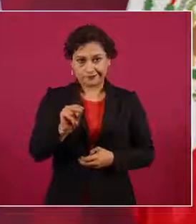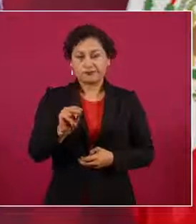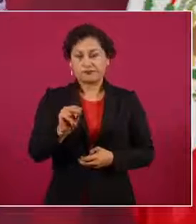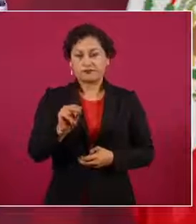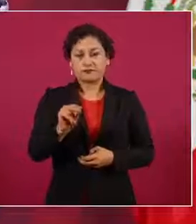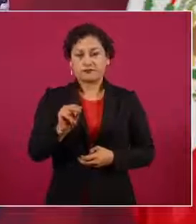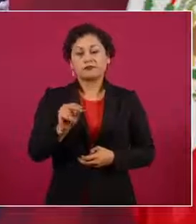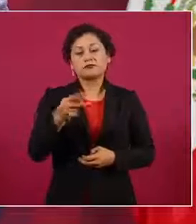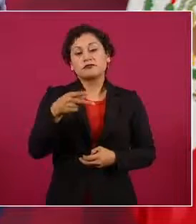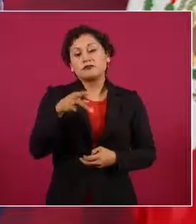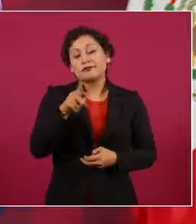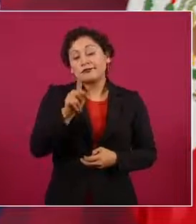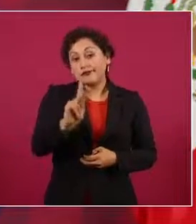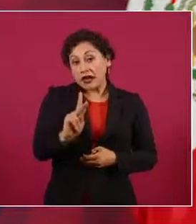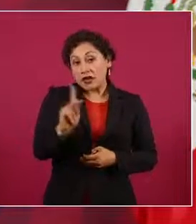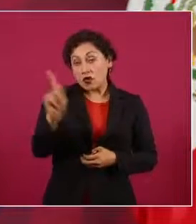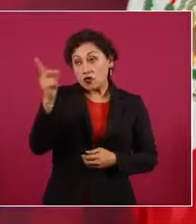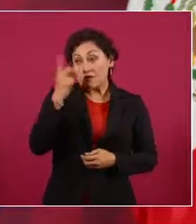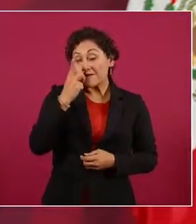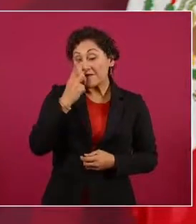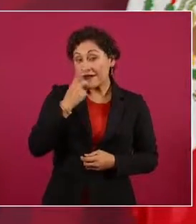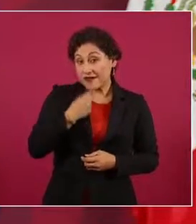pero sí les diríamos,